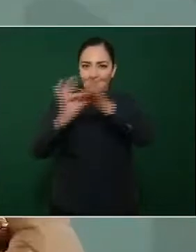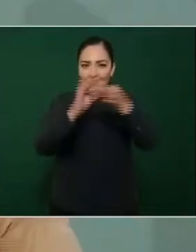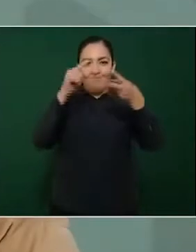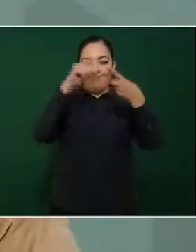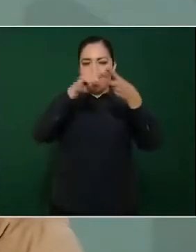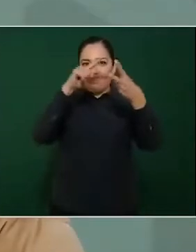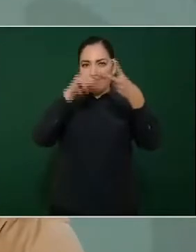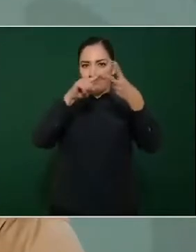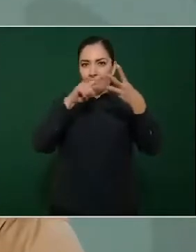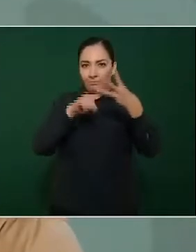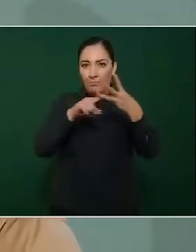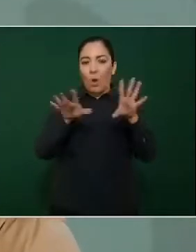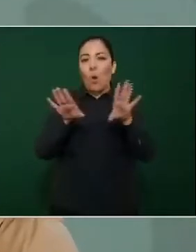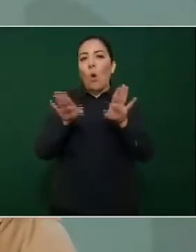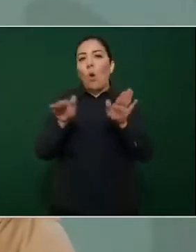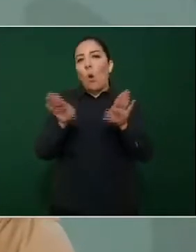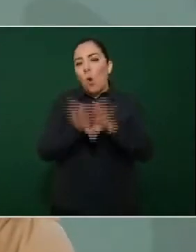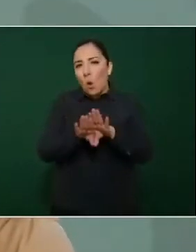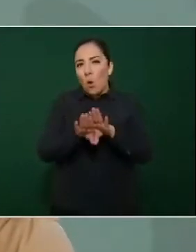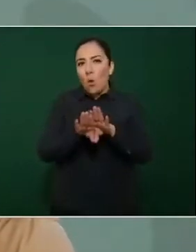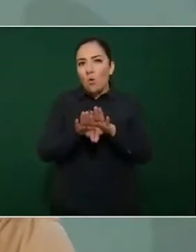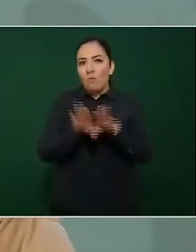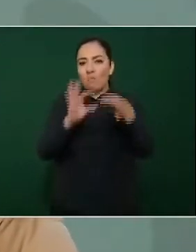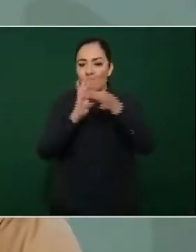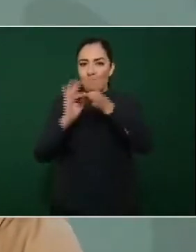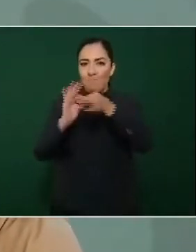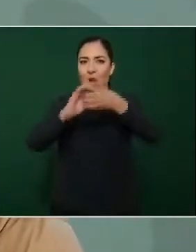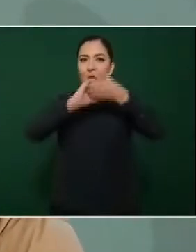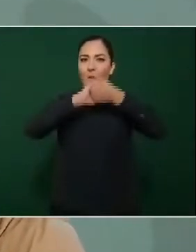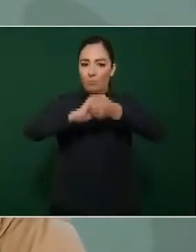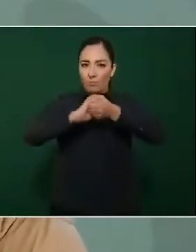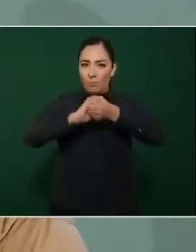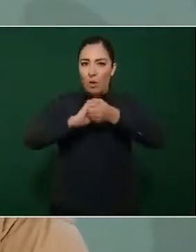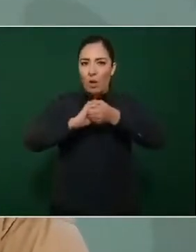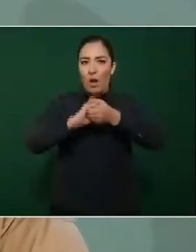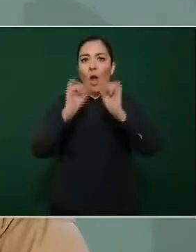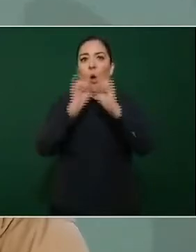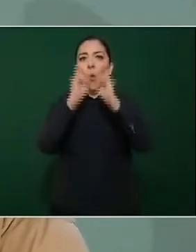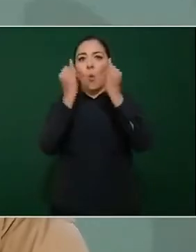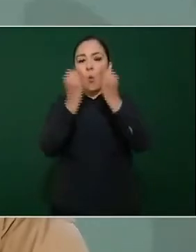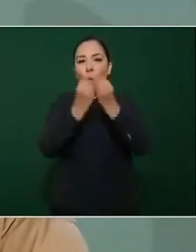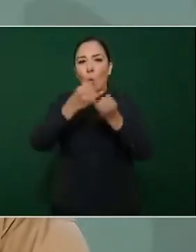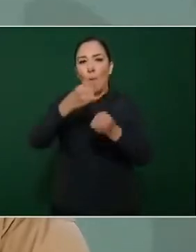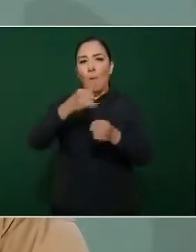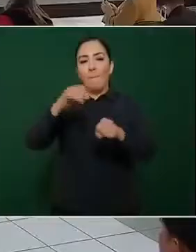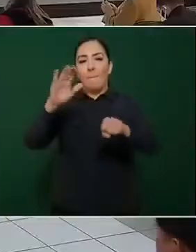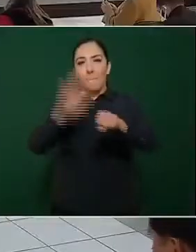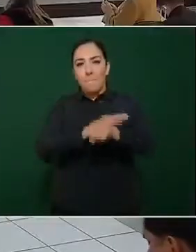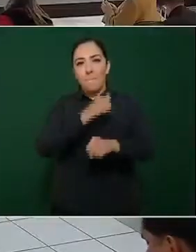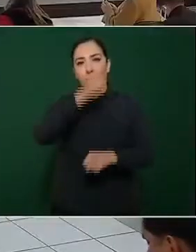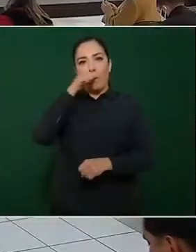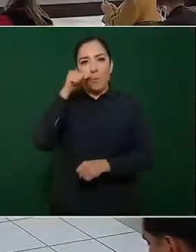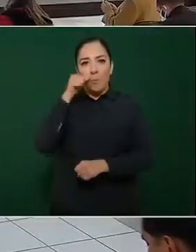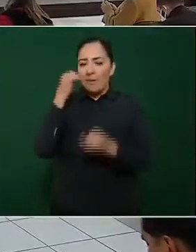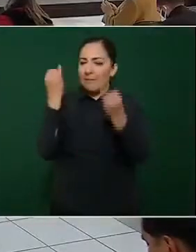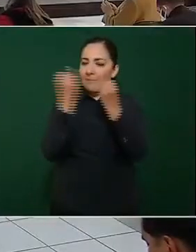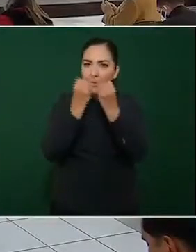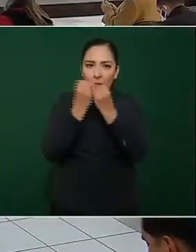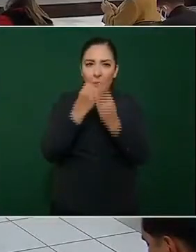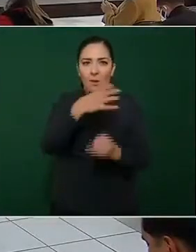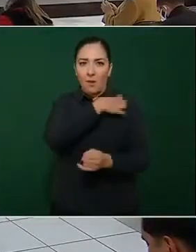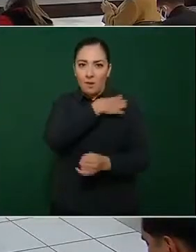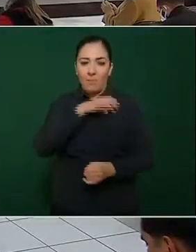gobiernos con el operativo Juntos por Juárez. Lo mismo en Chihuahua Capital y lo mismo